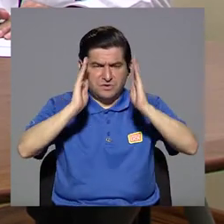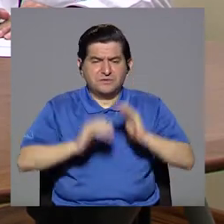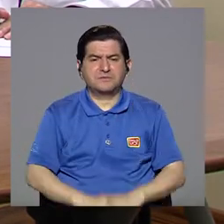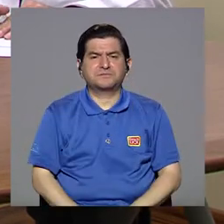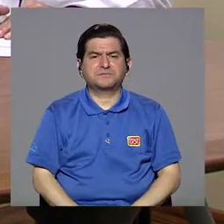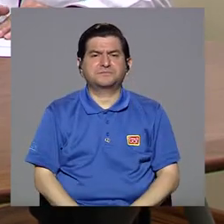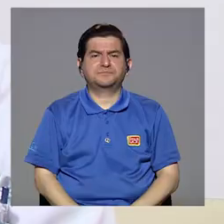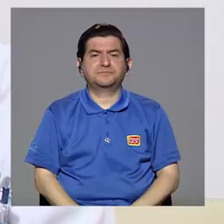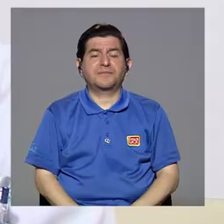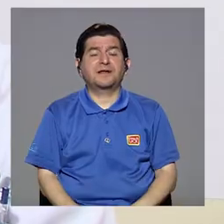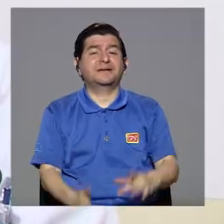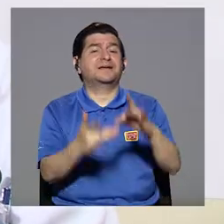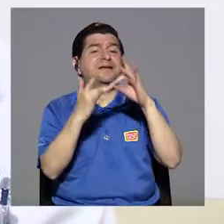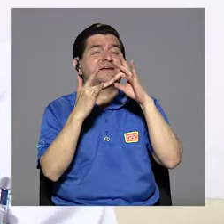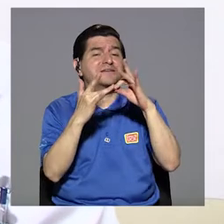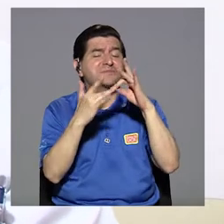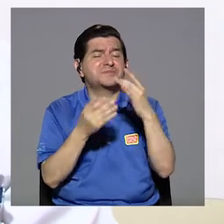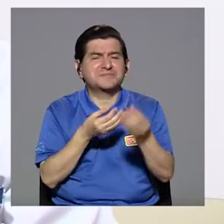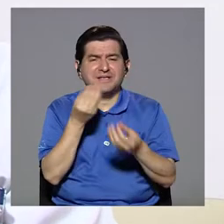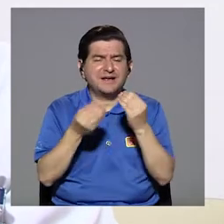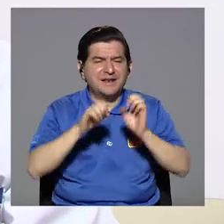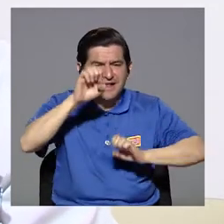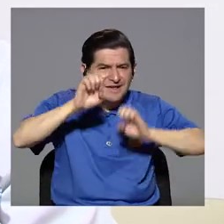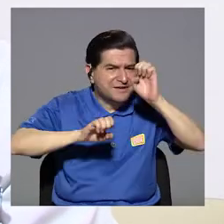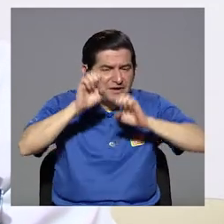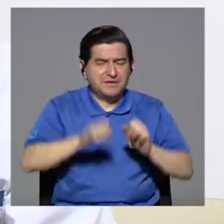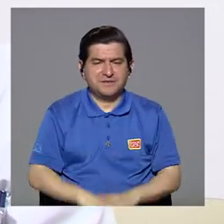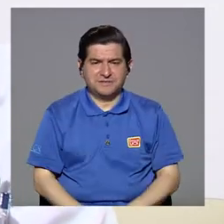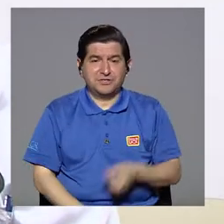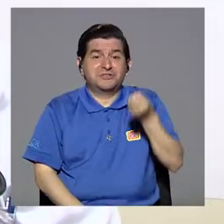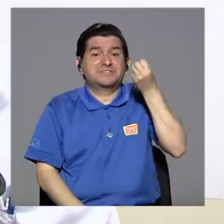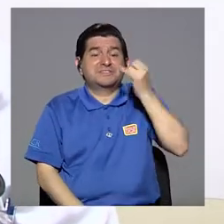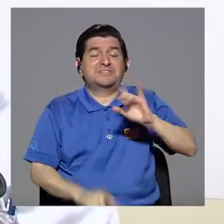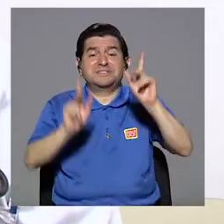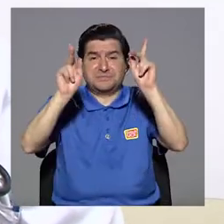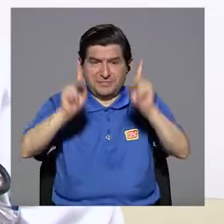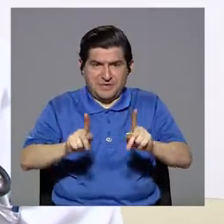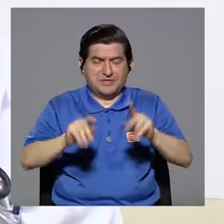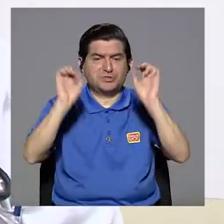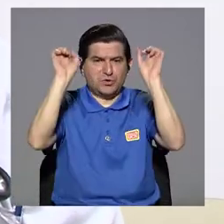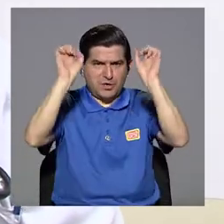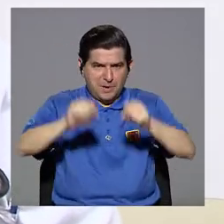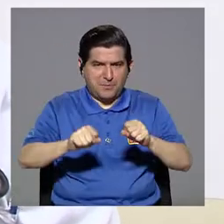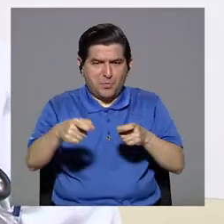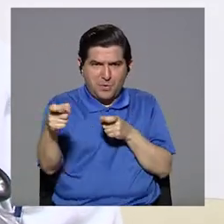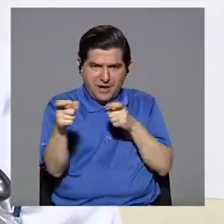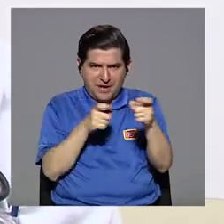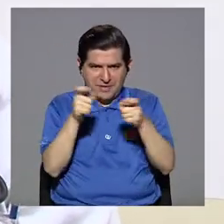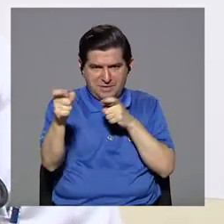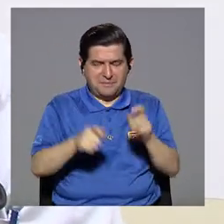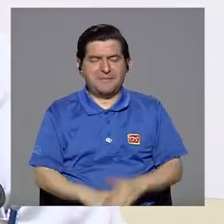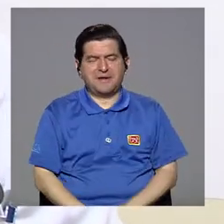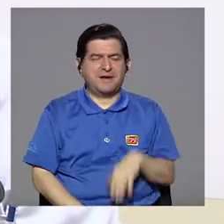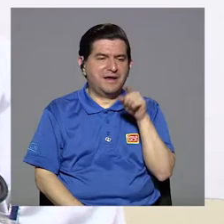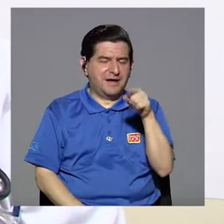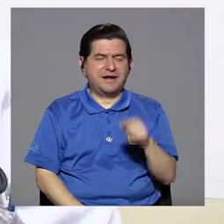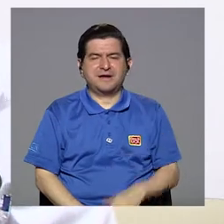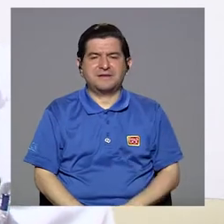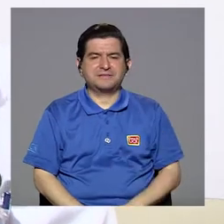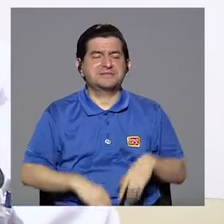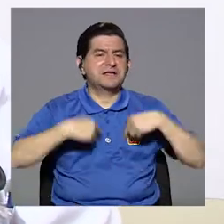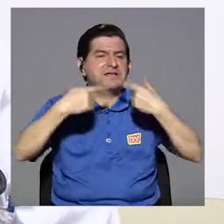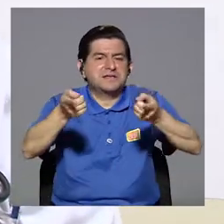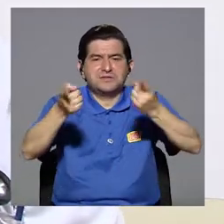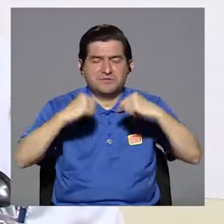atendiendo básicamente sobre todo lo que se hace la valoración es si eventualmente el paciente puede ser manejado ambulatoriamente